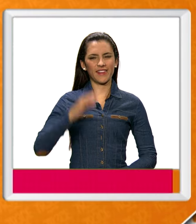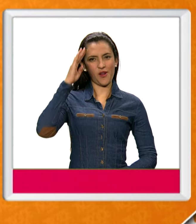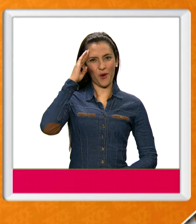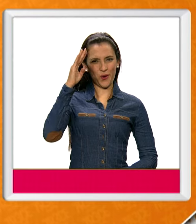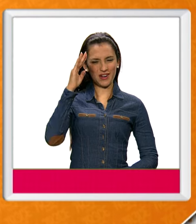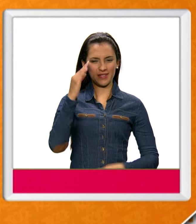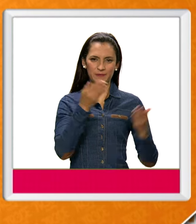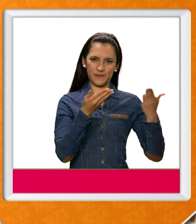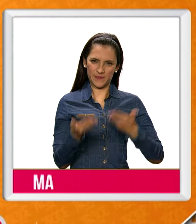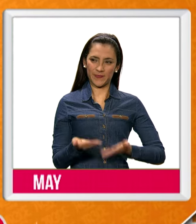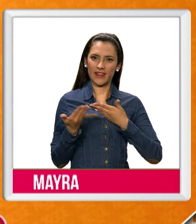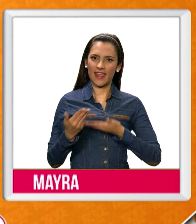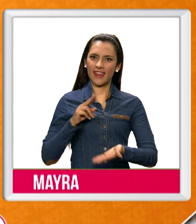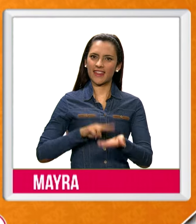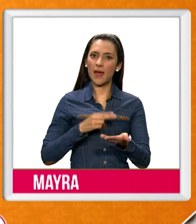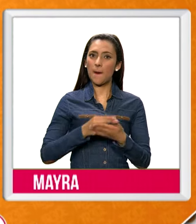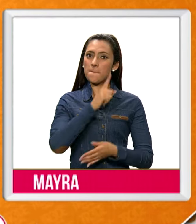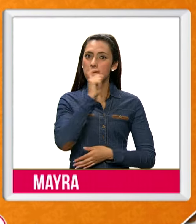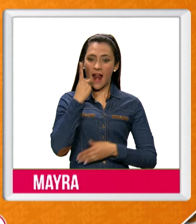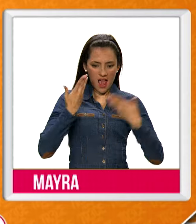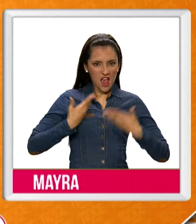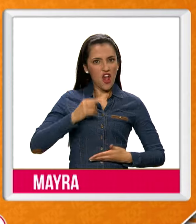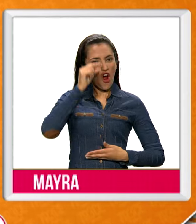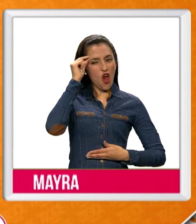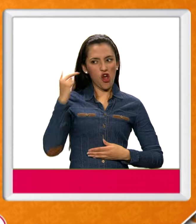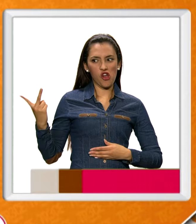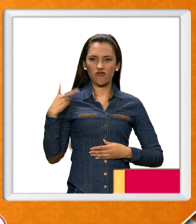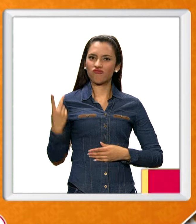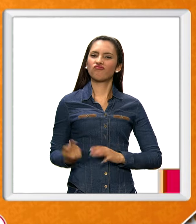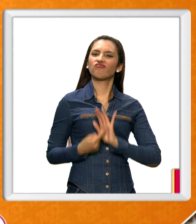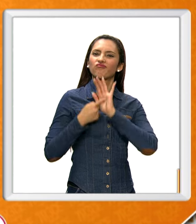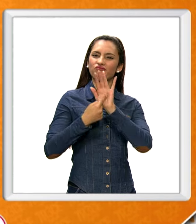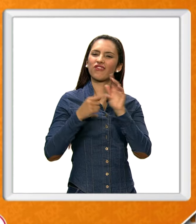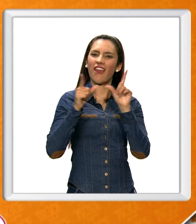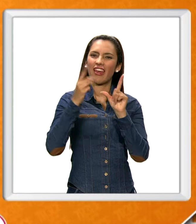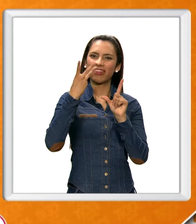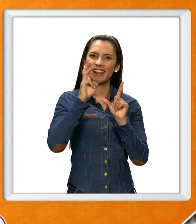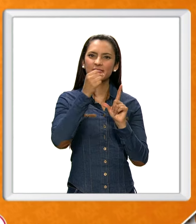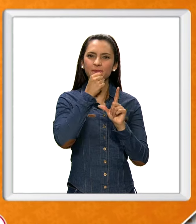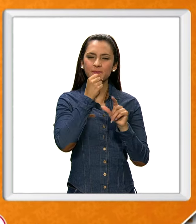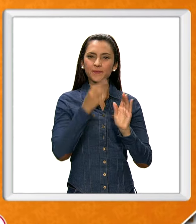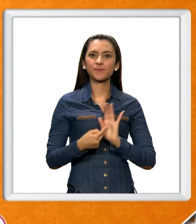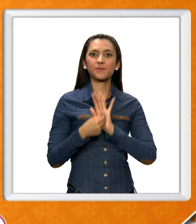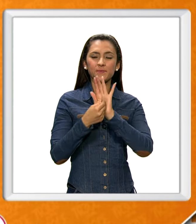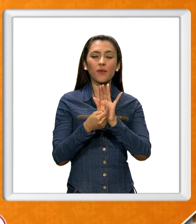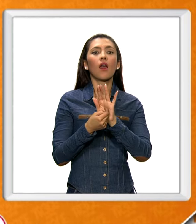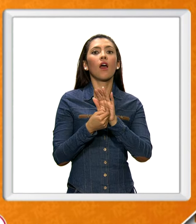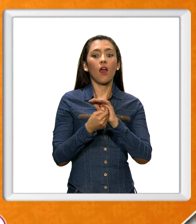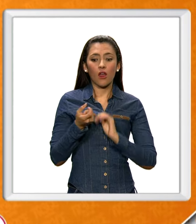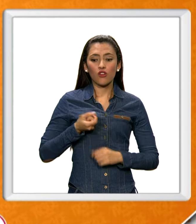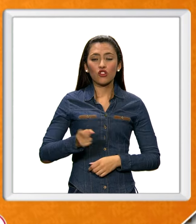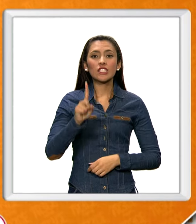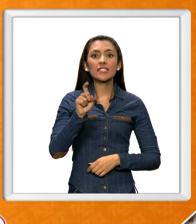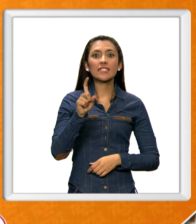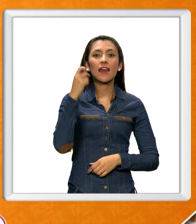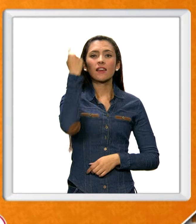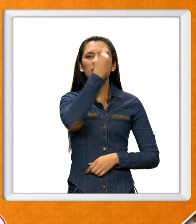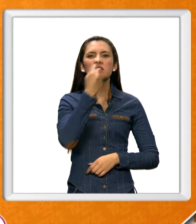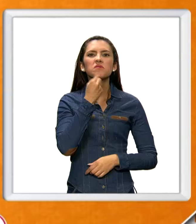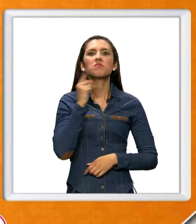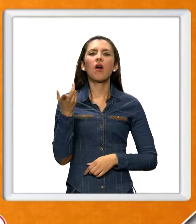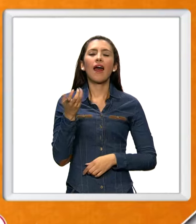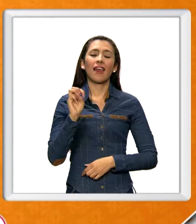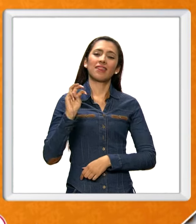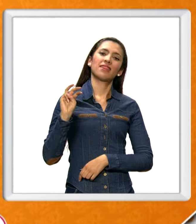Hola, bienvenidos. Ella es Mayra, yo soy López y juntos traemos para ustedes las noticias en 13 News. Este 6 de septiembre es el estreno de la